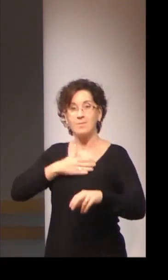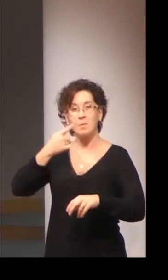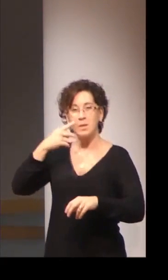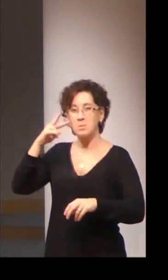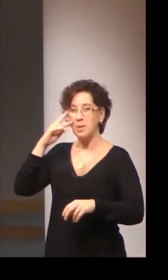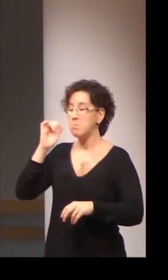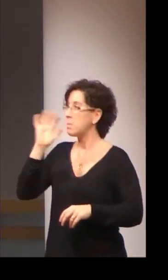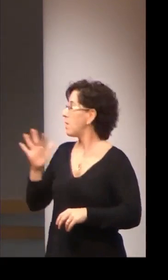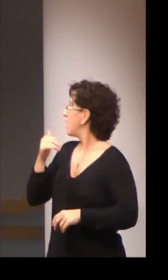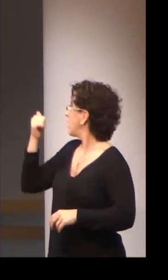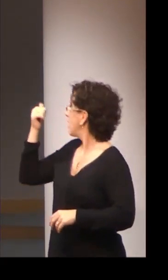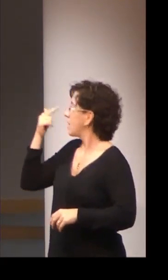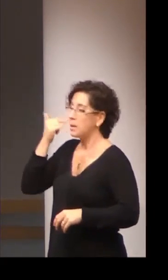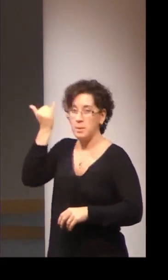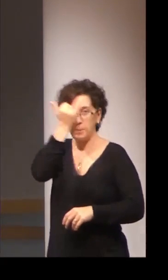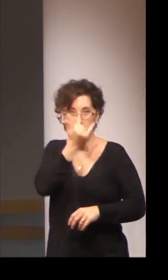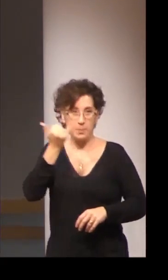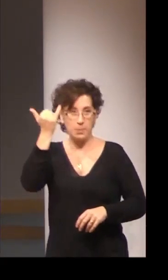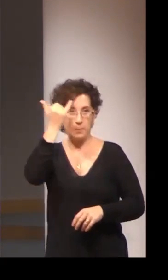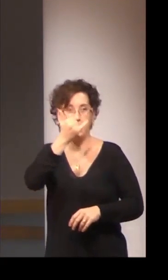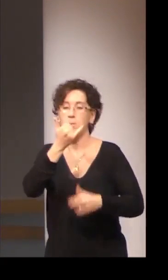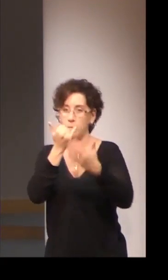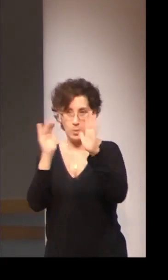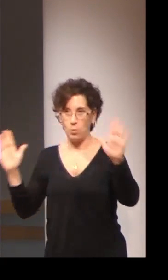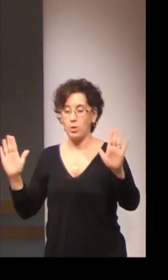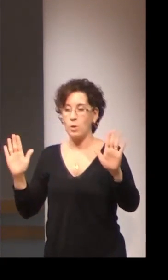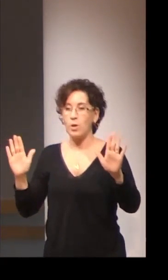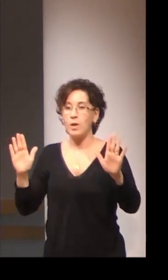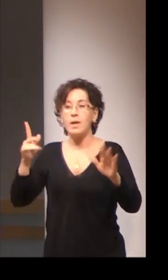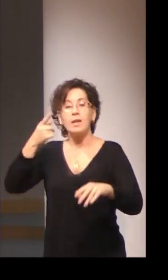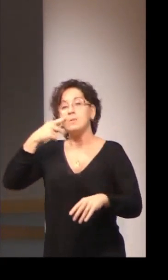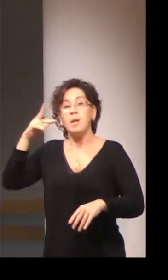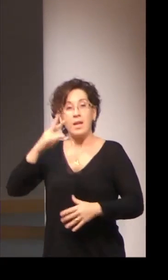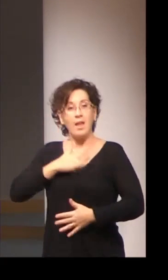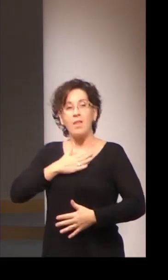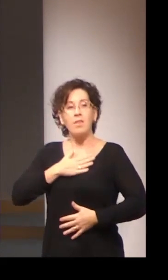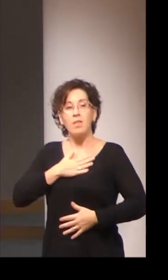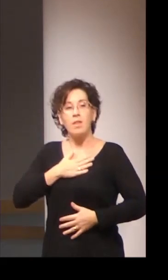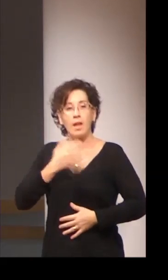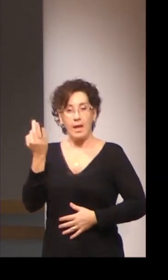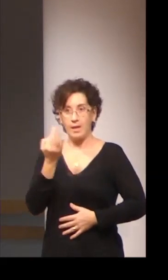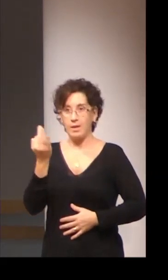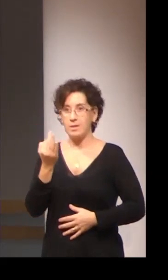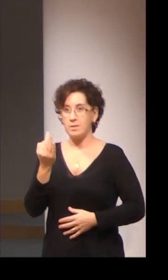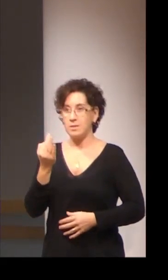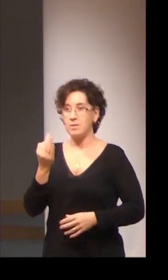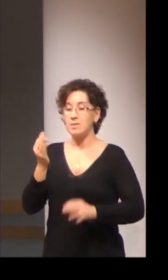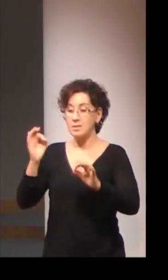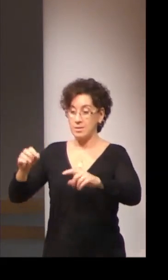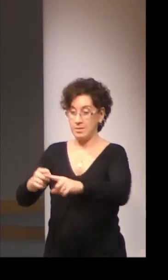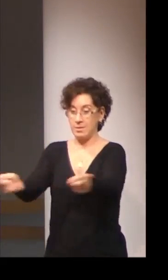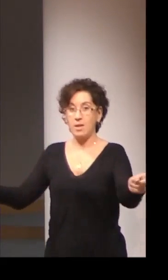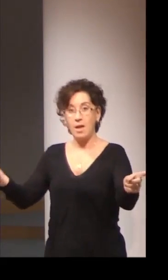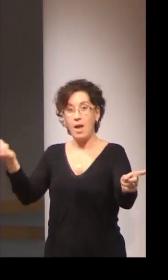pequeño pero lo voy a decir todo el tema de esta experiencia se enmarca en este futuro profesorado de